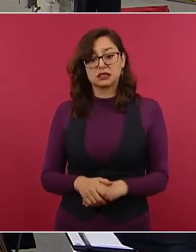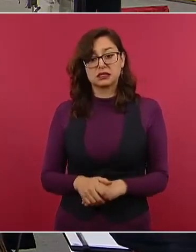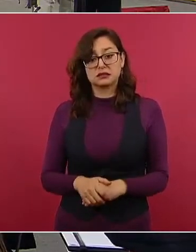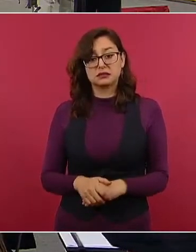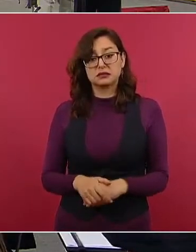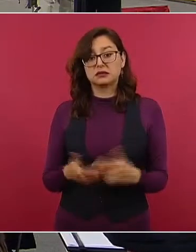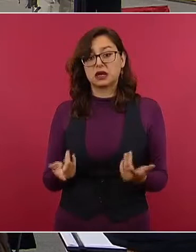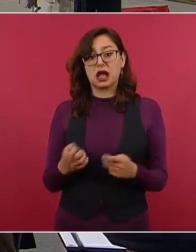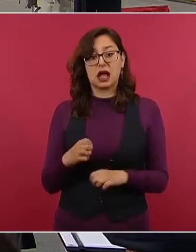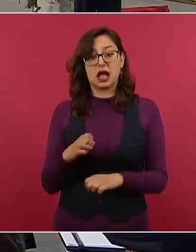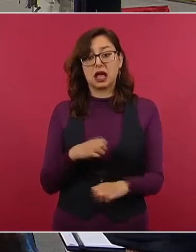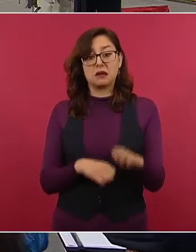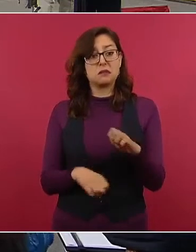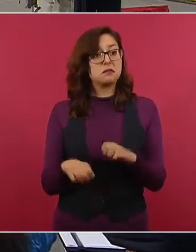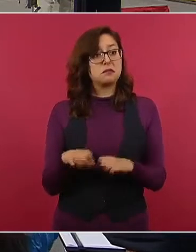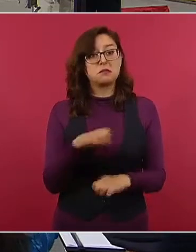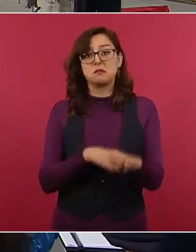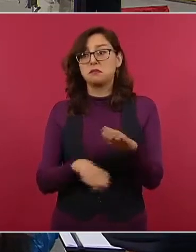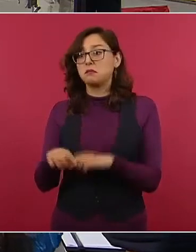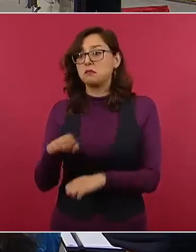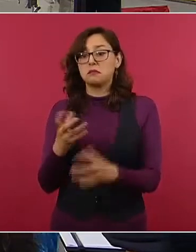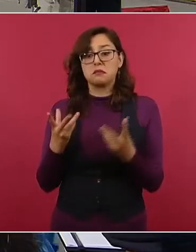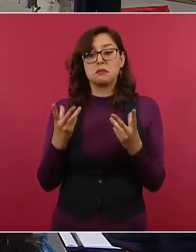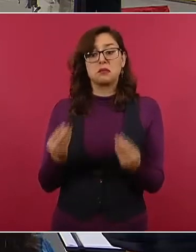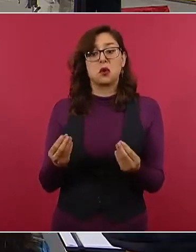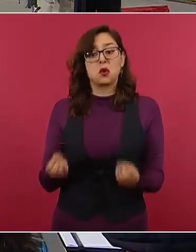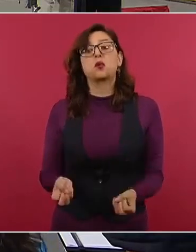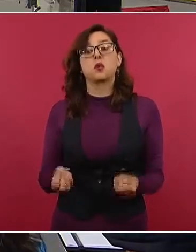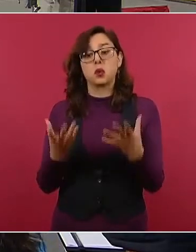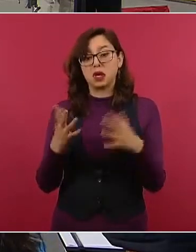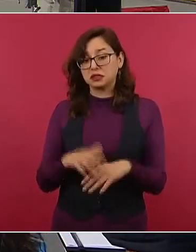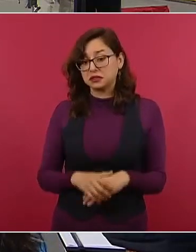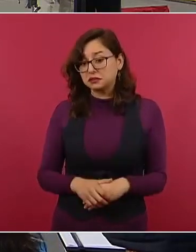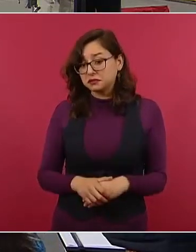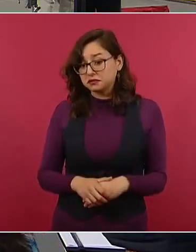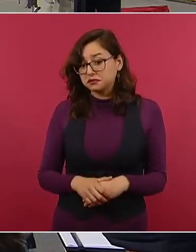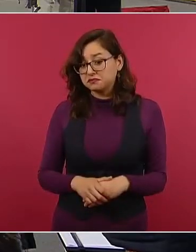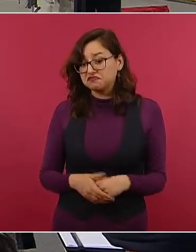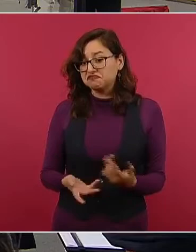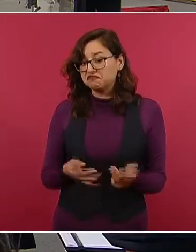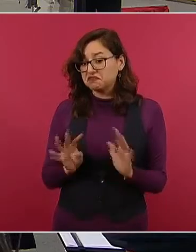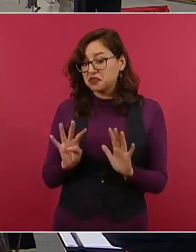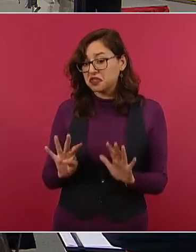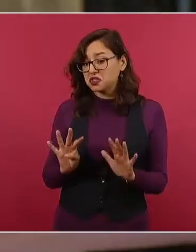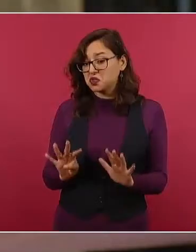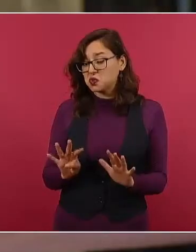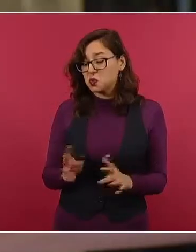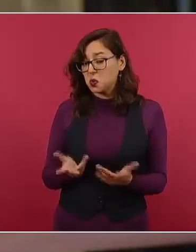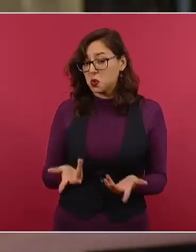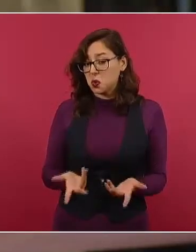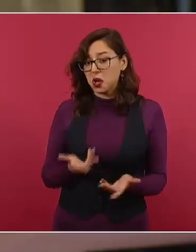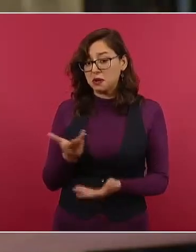¿cuántas empresas hay? Ahorita ayer conté 19 empresas prestadoras de servicios,